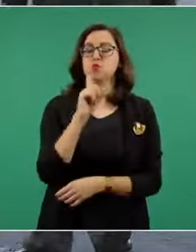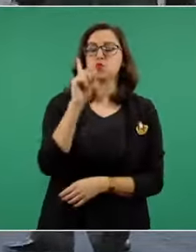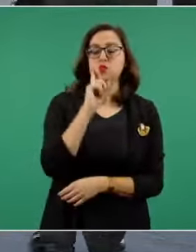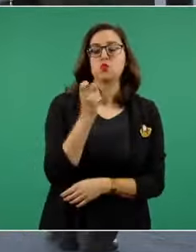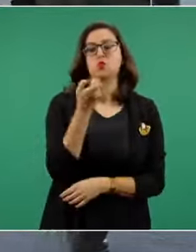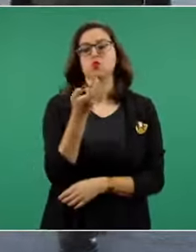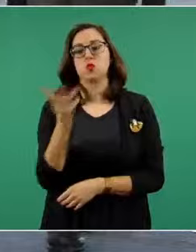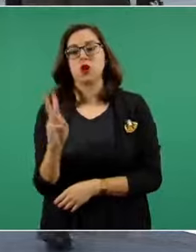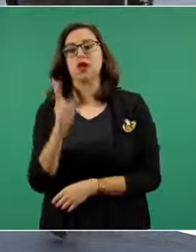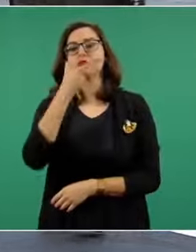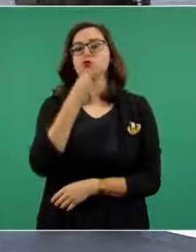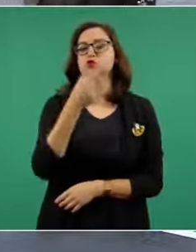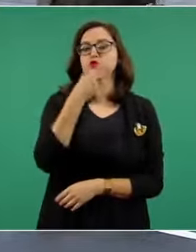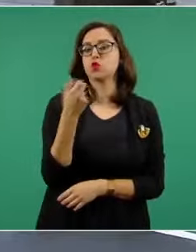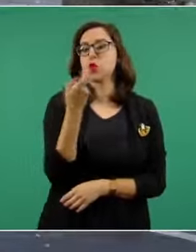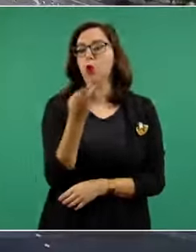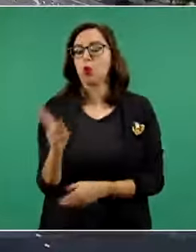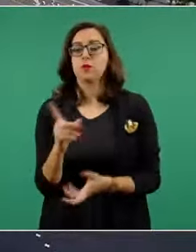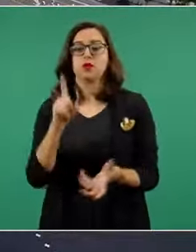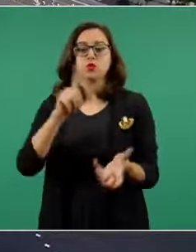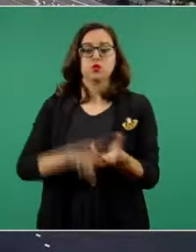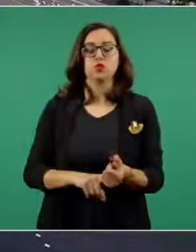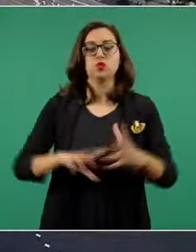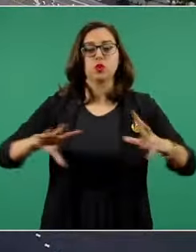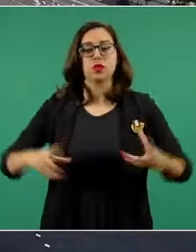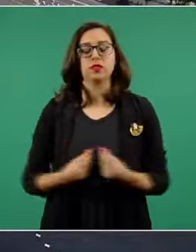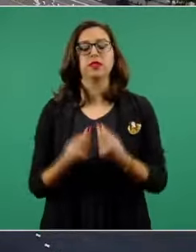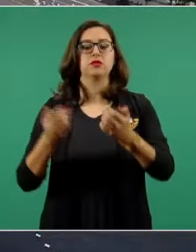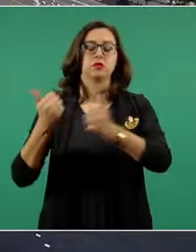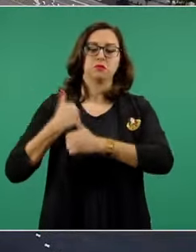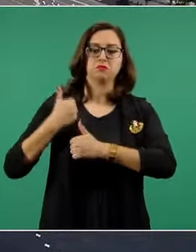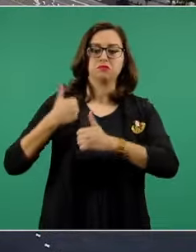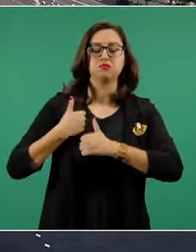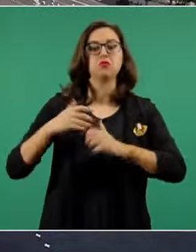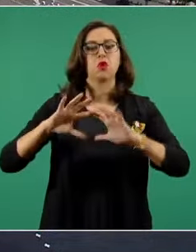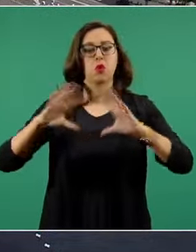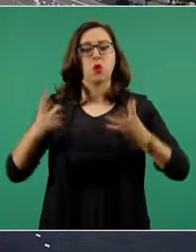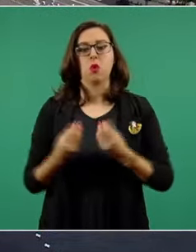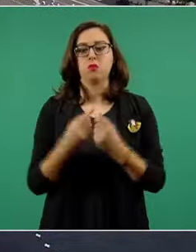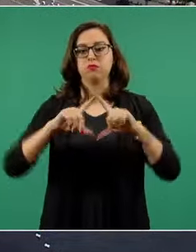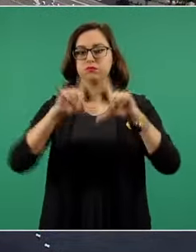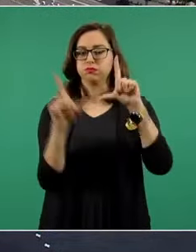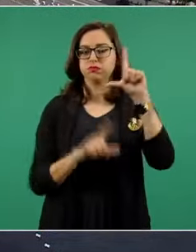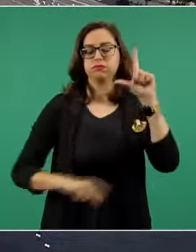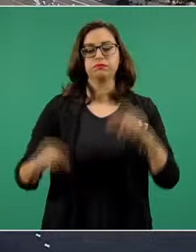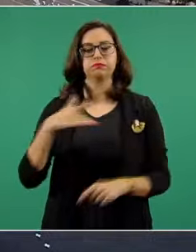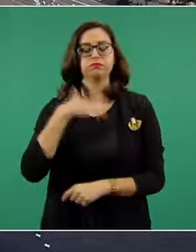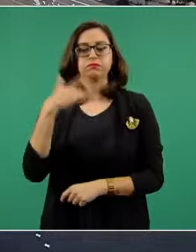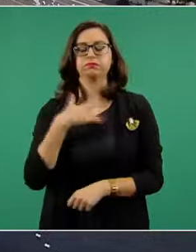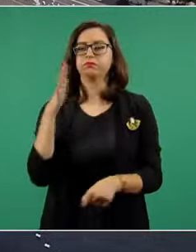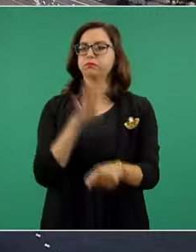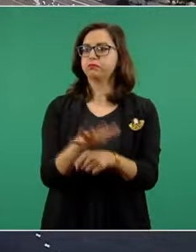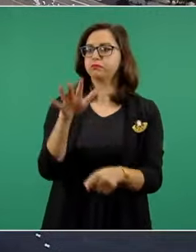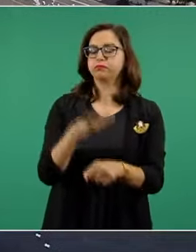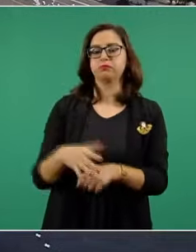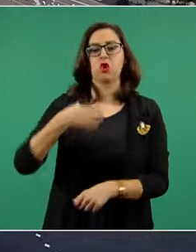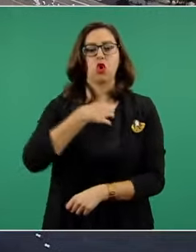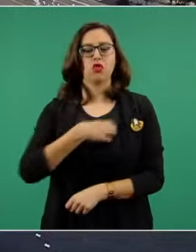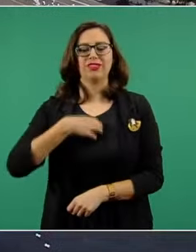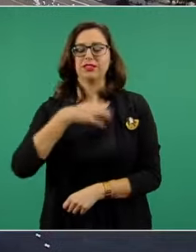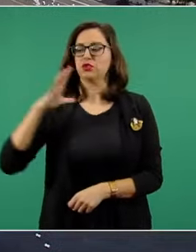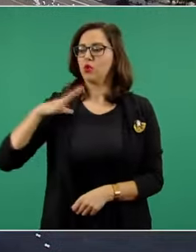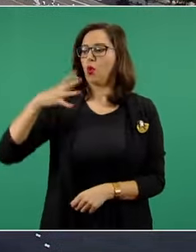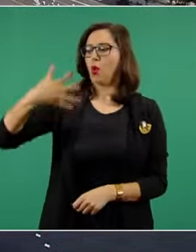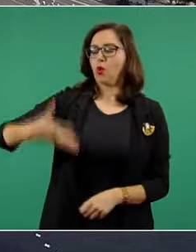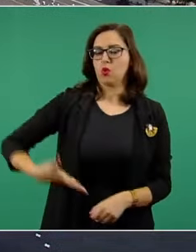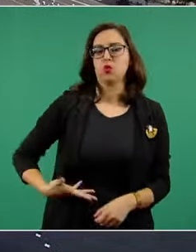que integramos el Ejército y Fuerza Aérea Mexicanos nos sentimos muy satisfechos y orgullosos de poder mostrar al pueblo de México